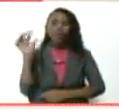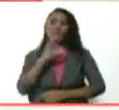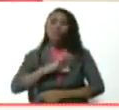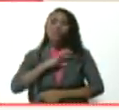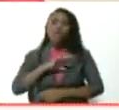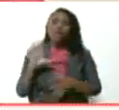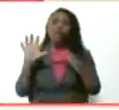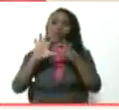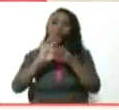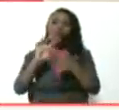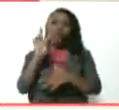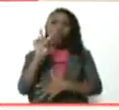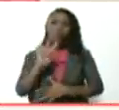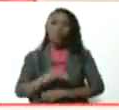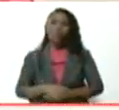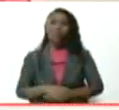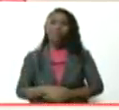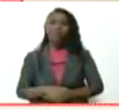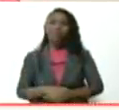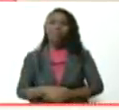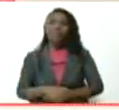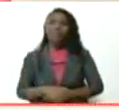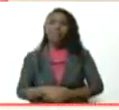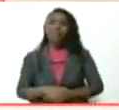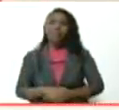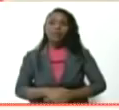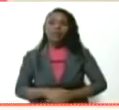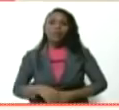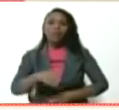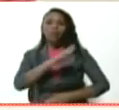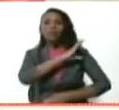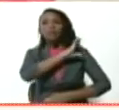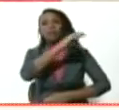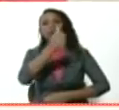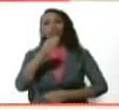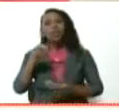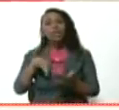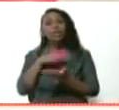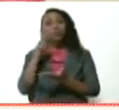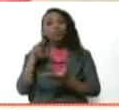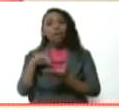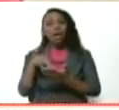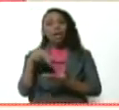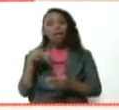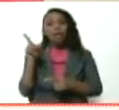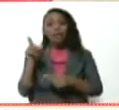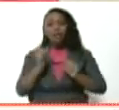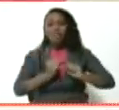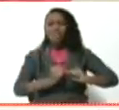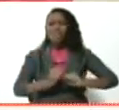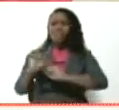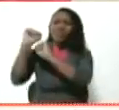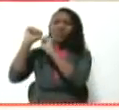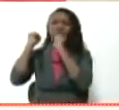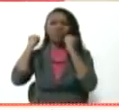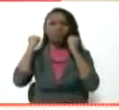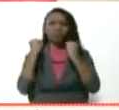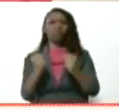Socialista Unido de Venezuela. Además, la dirección nacional del partido rechaza